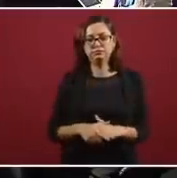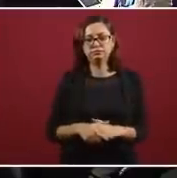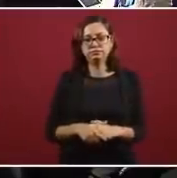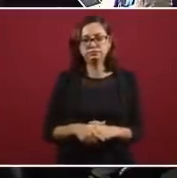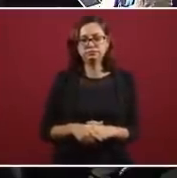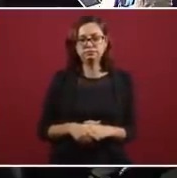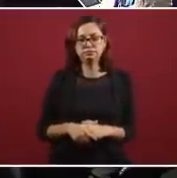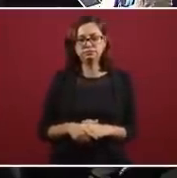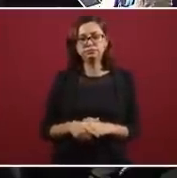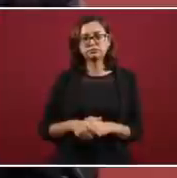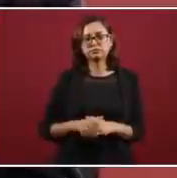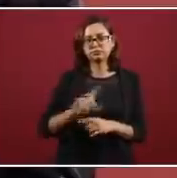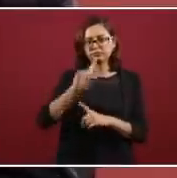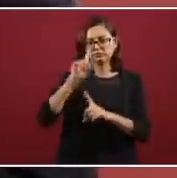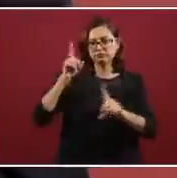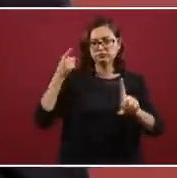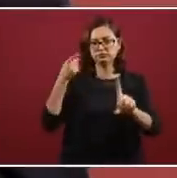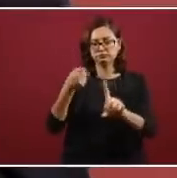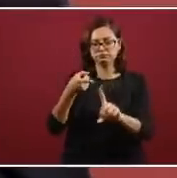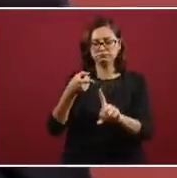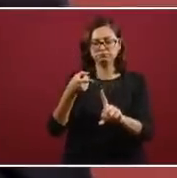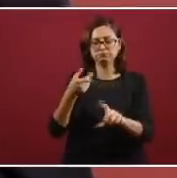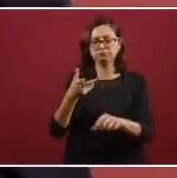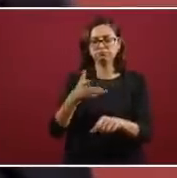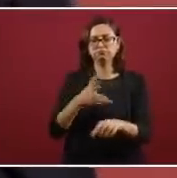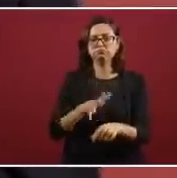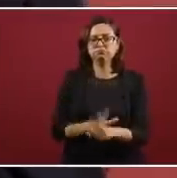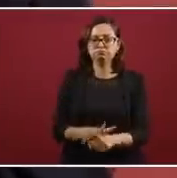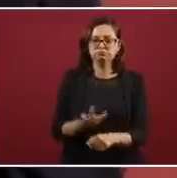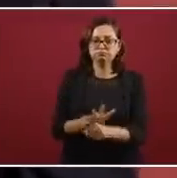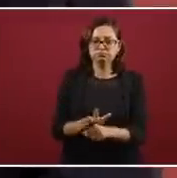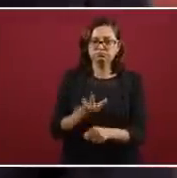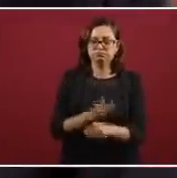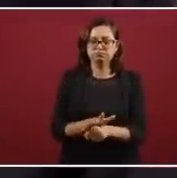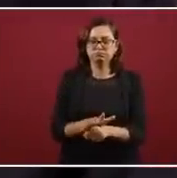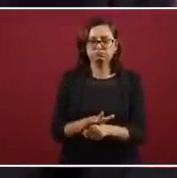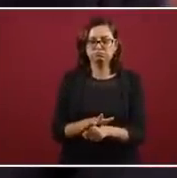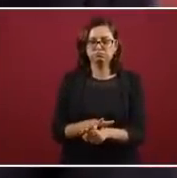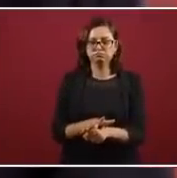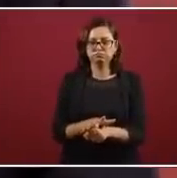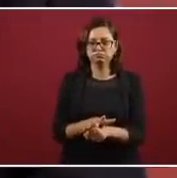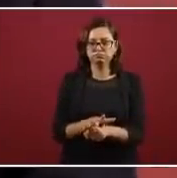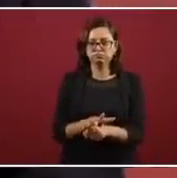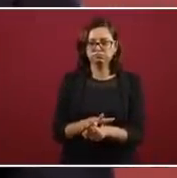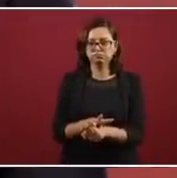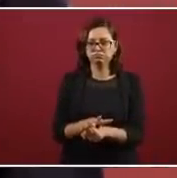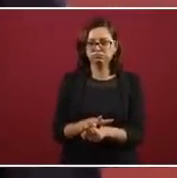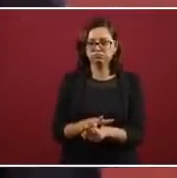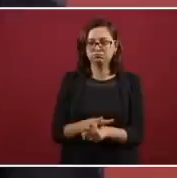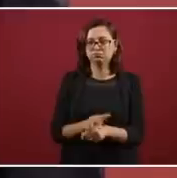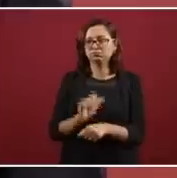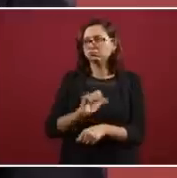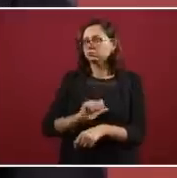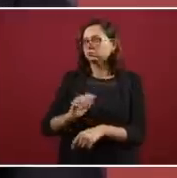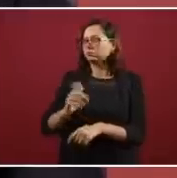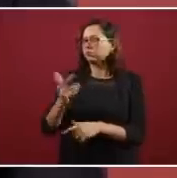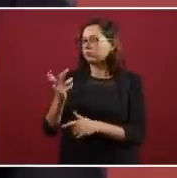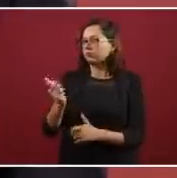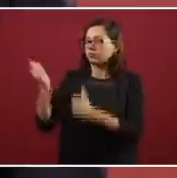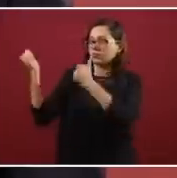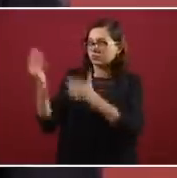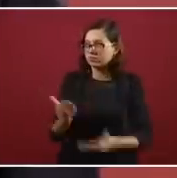orientado a la autosuficiencia, no quiero decir a la sustitución de importaciones, pero